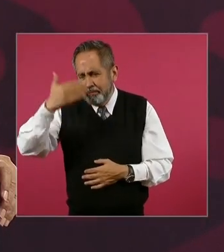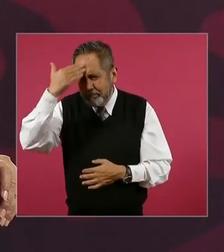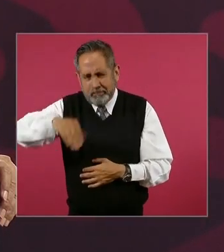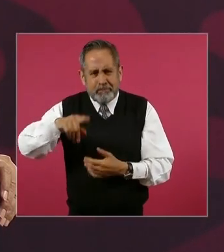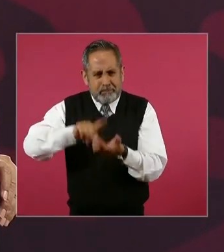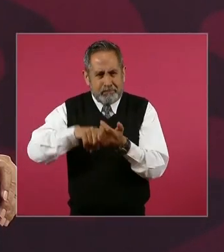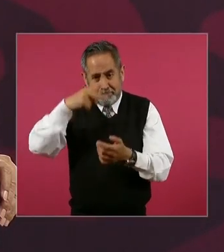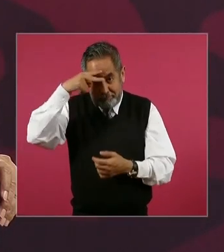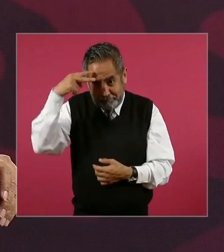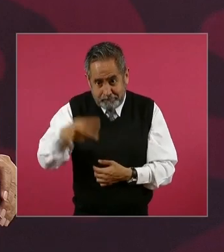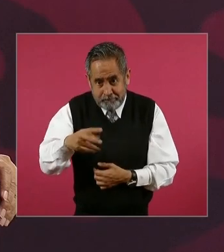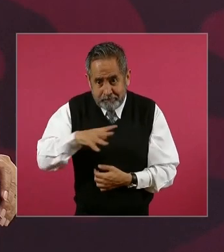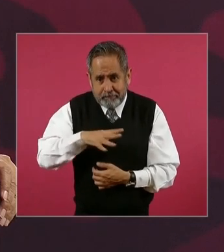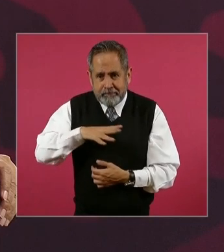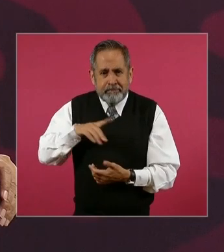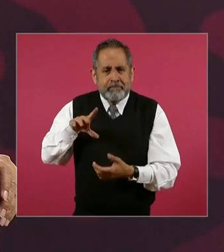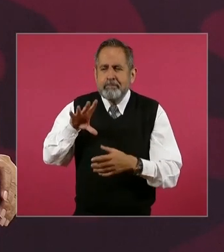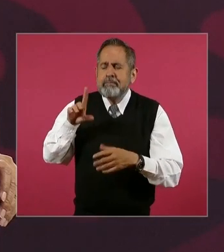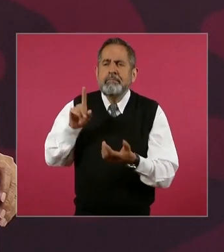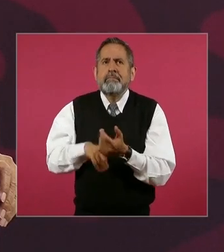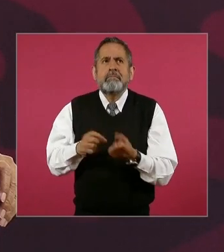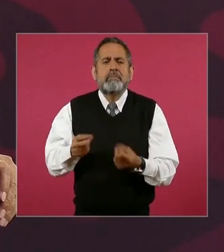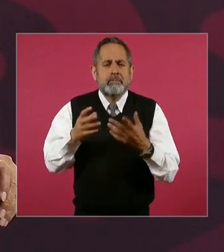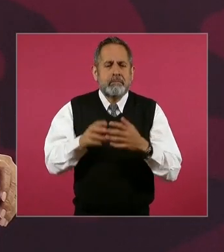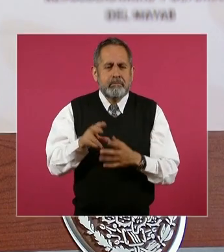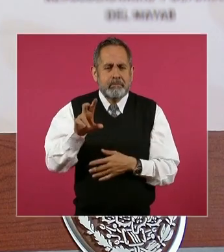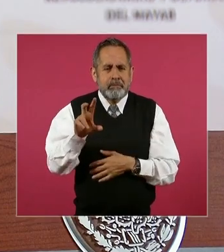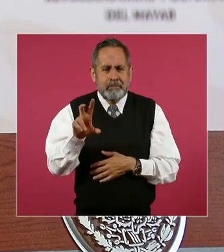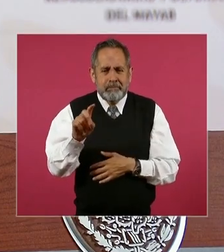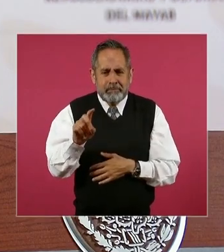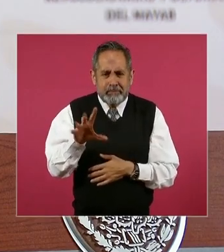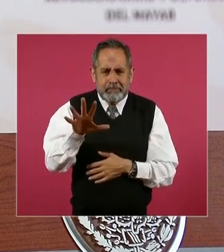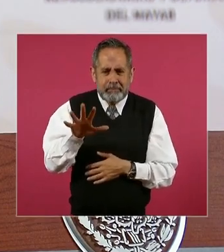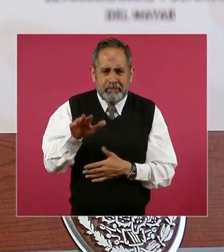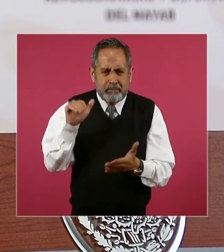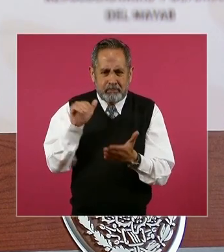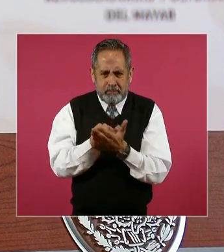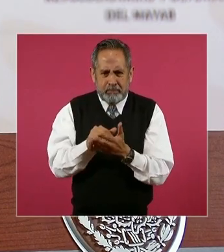en México hay 35,000